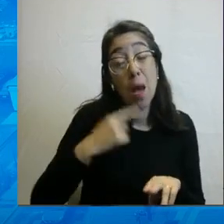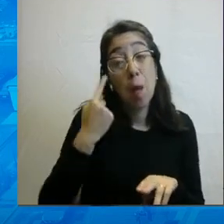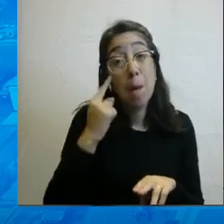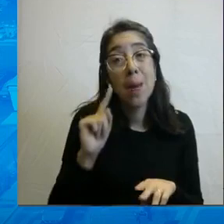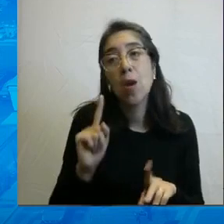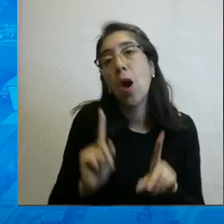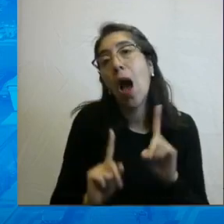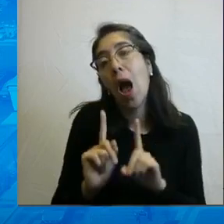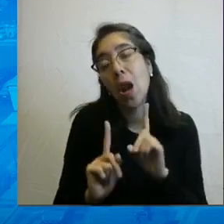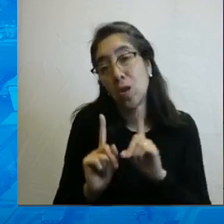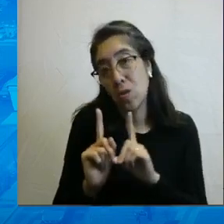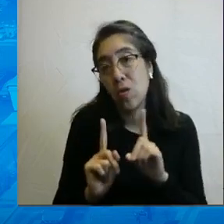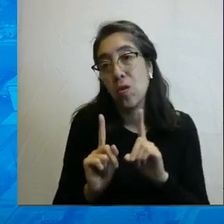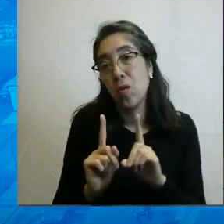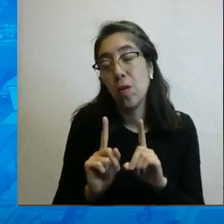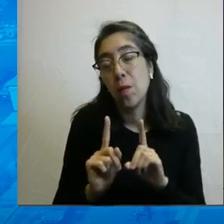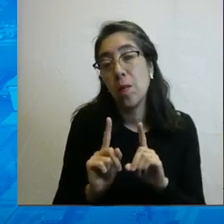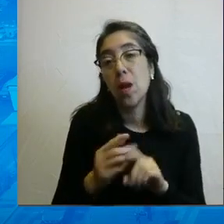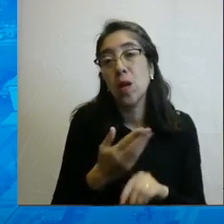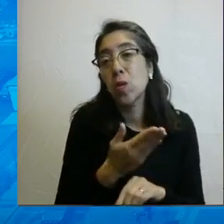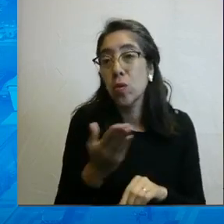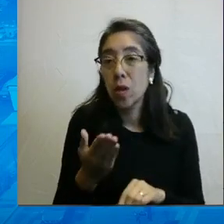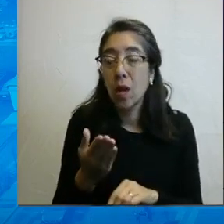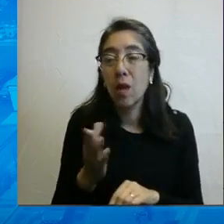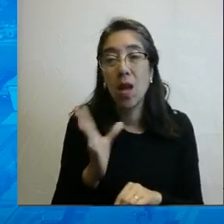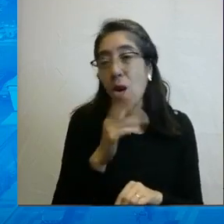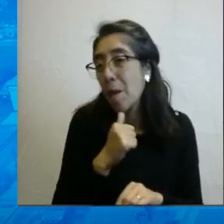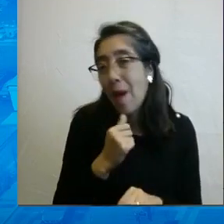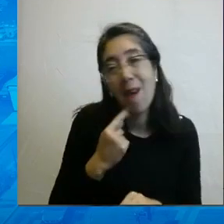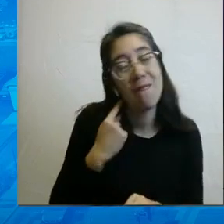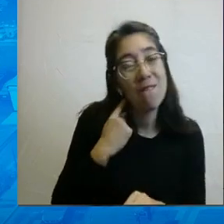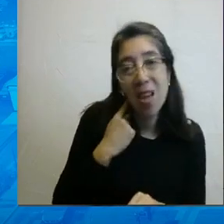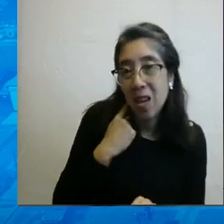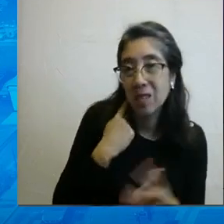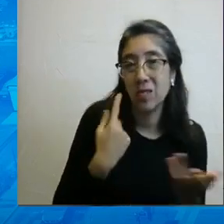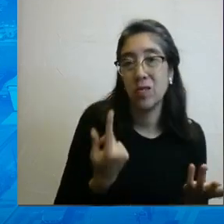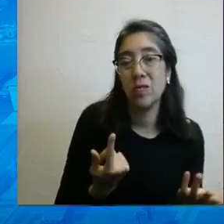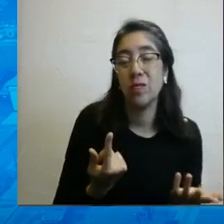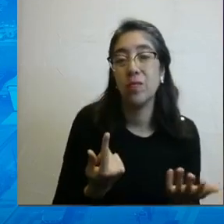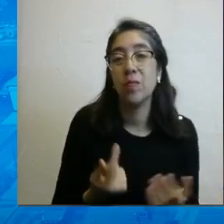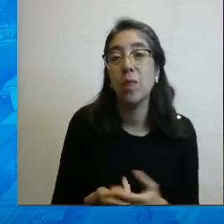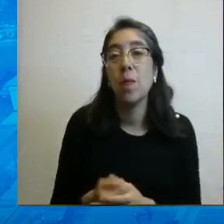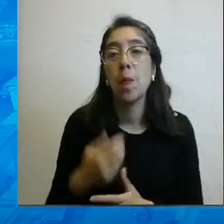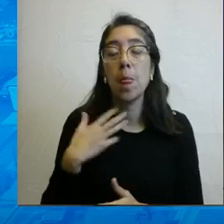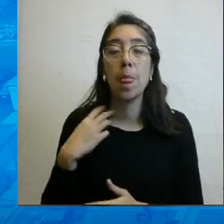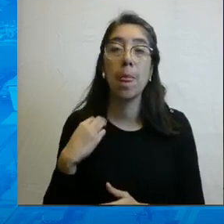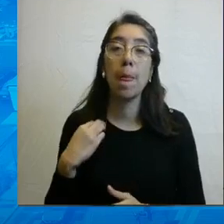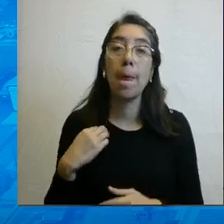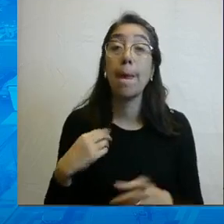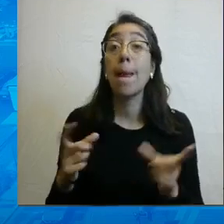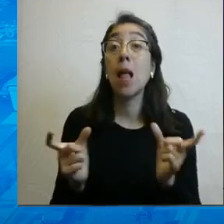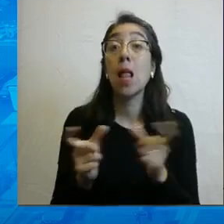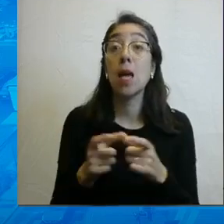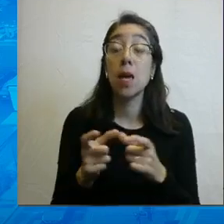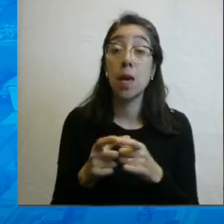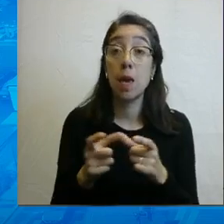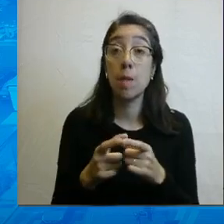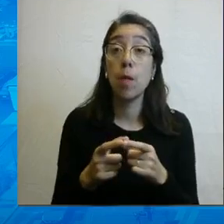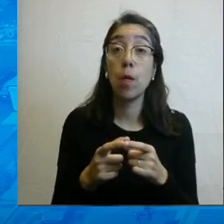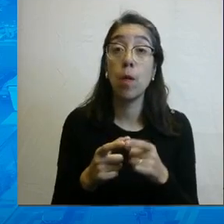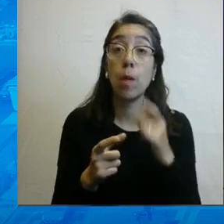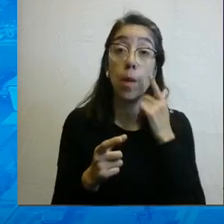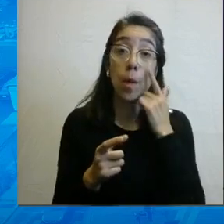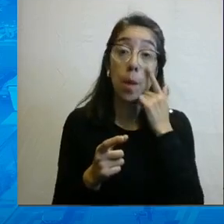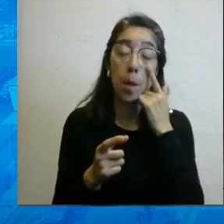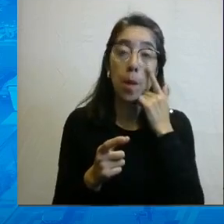positivo en las ventas que han estado efectivamente de capa caída en este último tiempo. Este equipo, si gusta, nosotros al menos ponemos